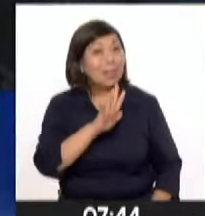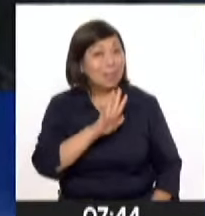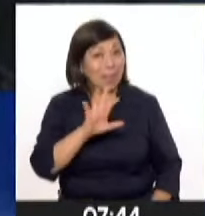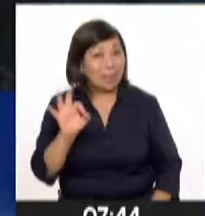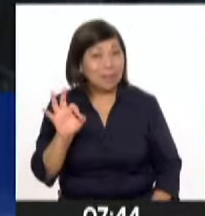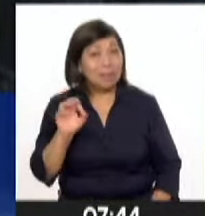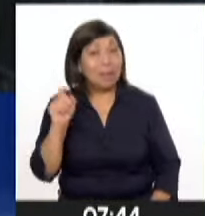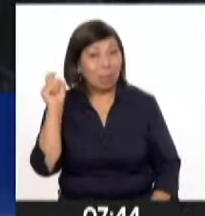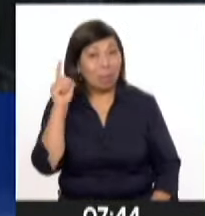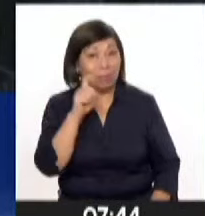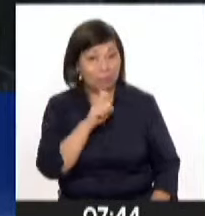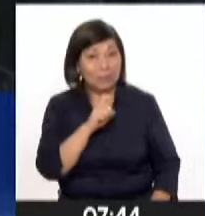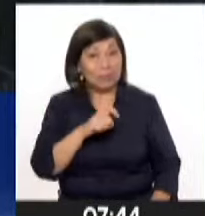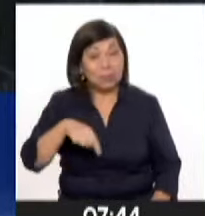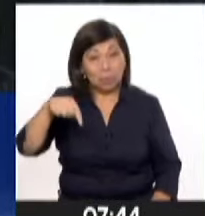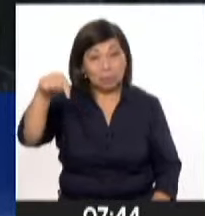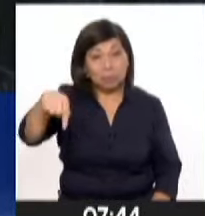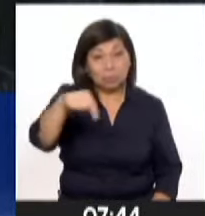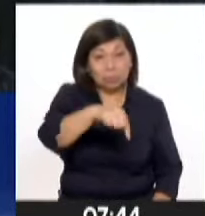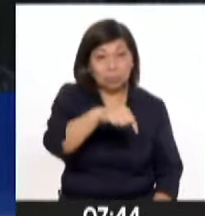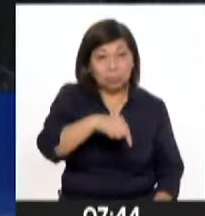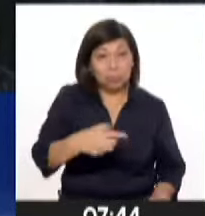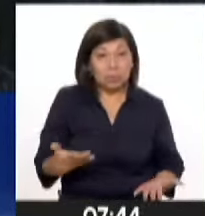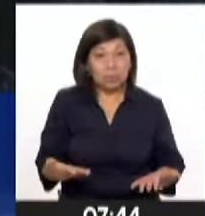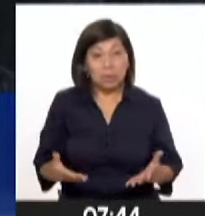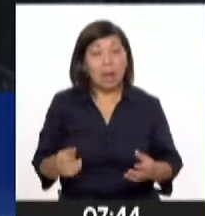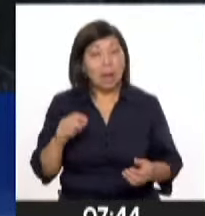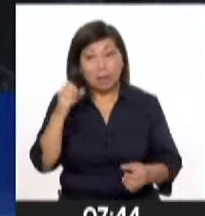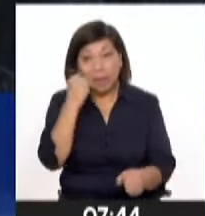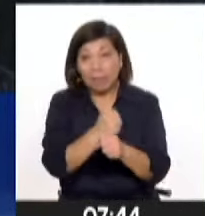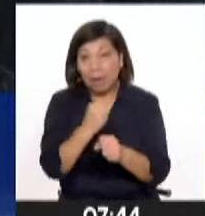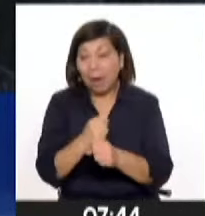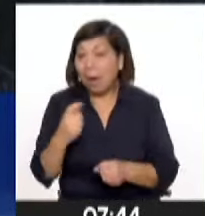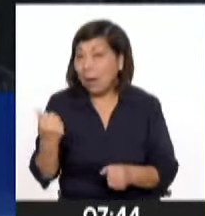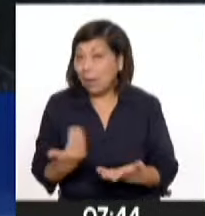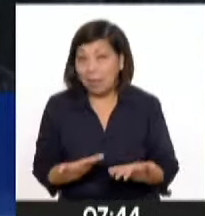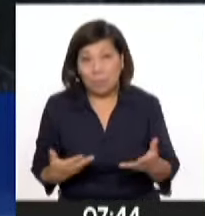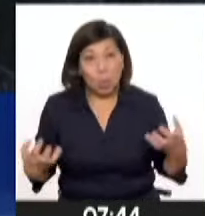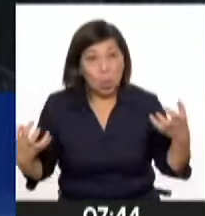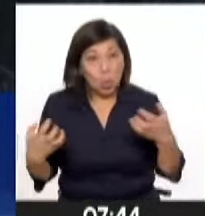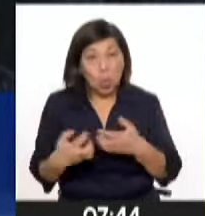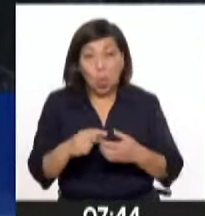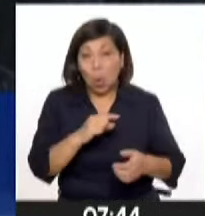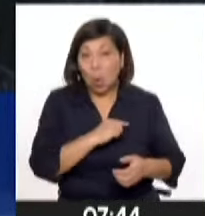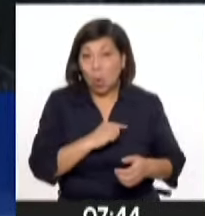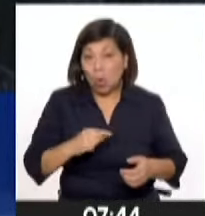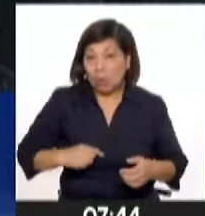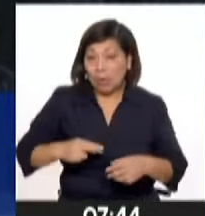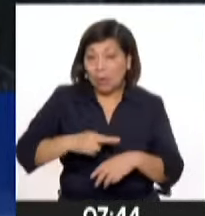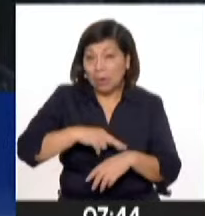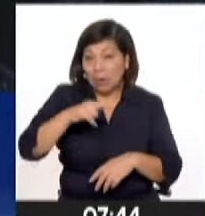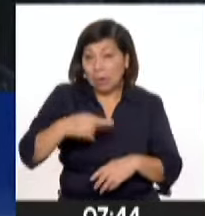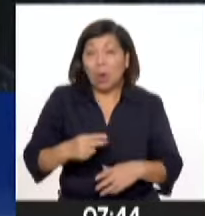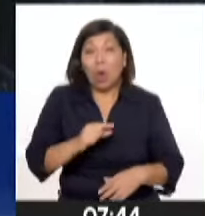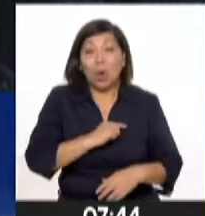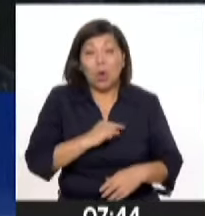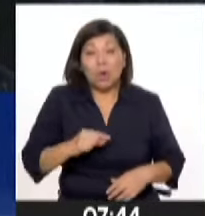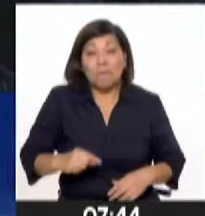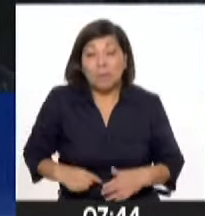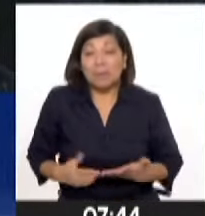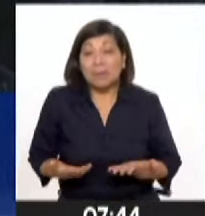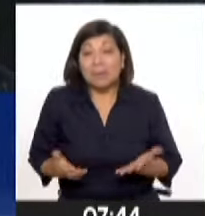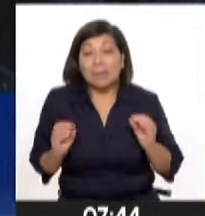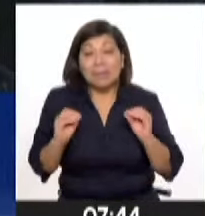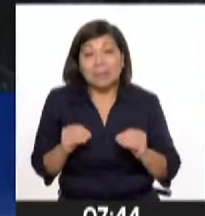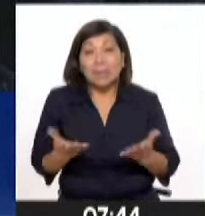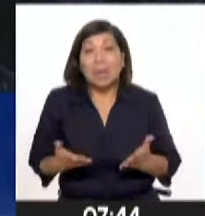puntos críticos que vamos a trabajar de manera rápida, ha sido de la mano con los gobiernos regionales. Los gobiernos regionales, pues,